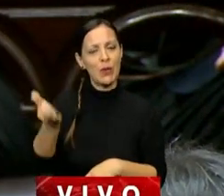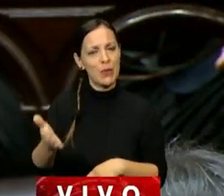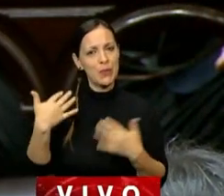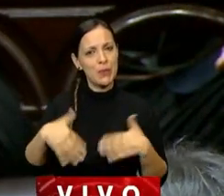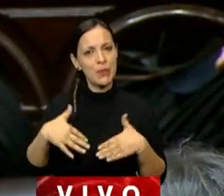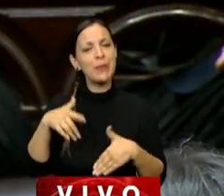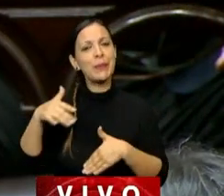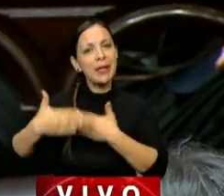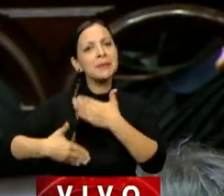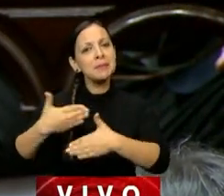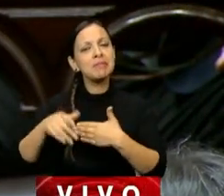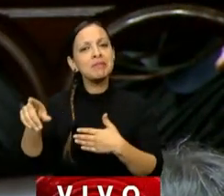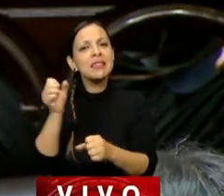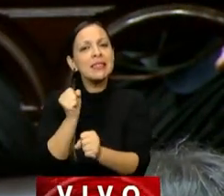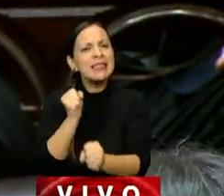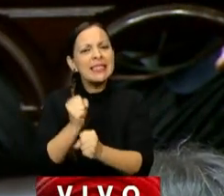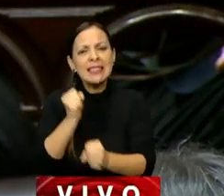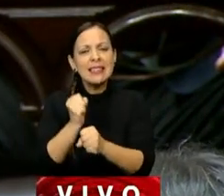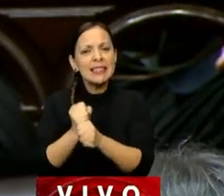que realizó Cecilia,